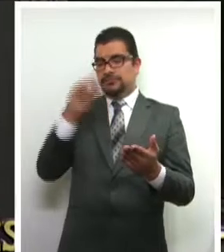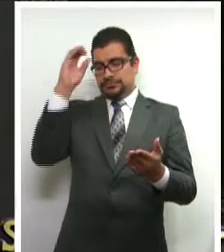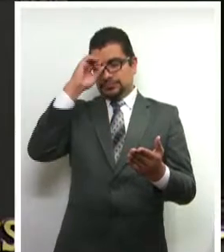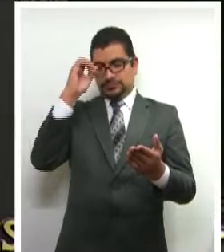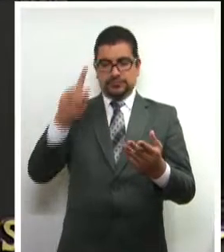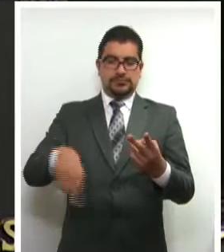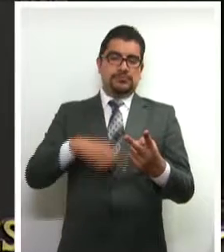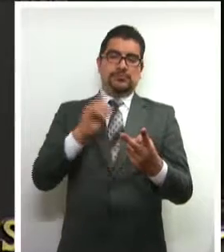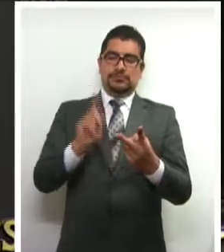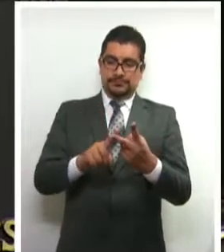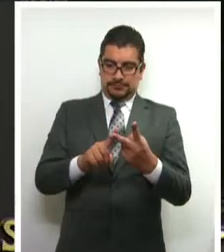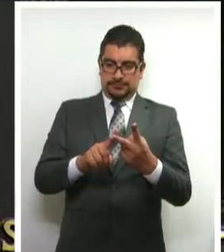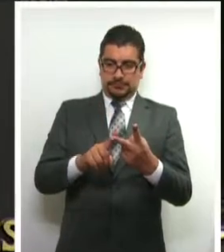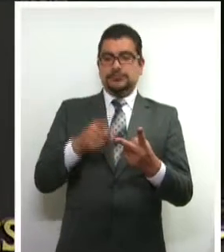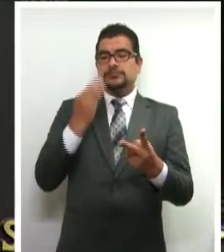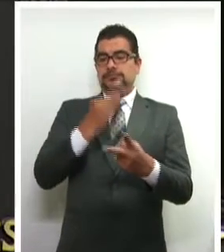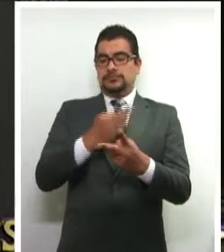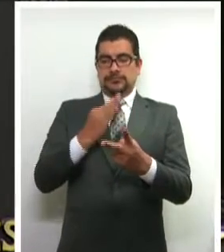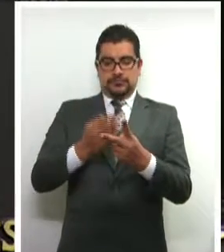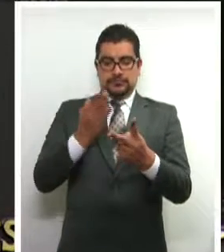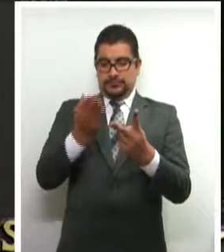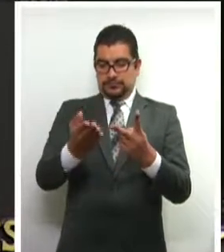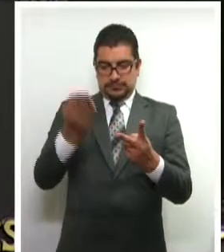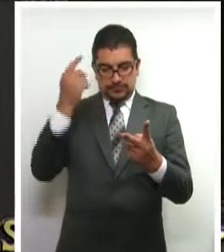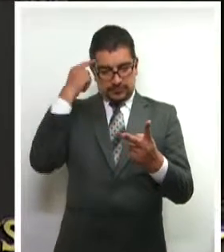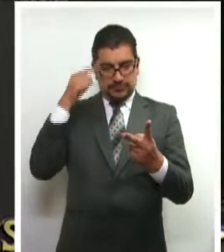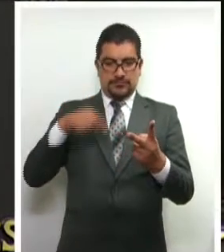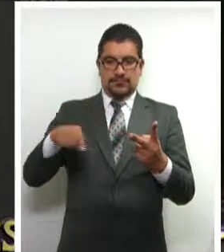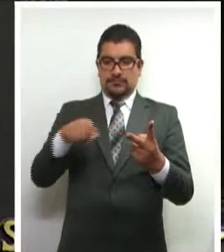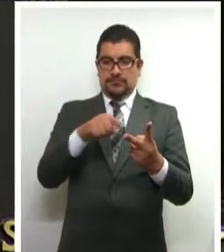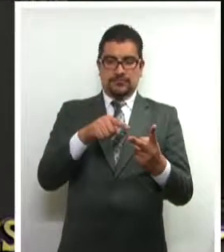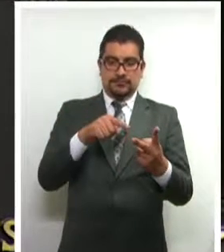consideración. La segunda iniciativa